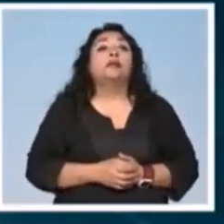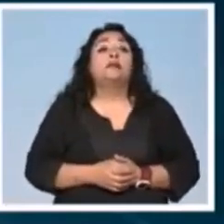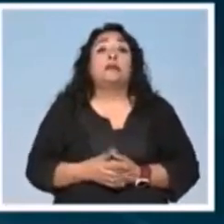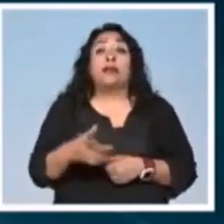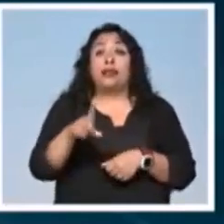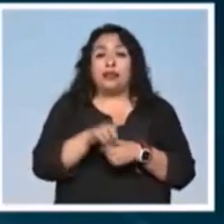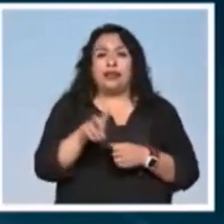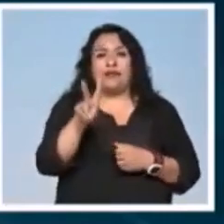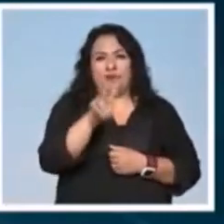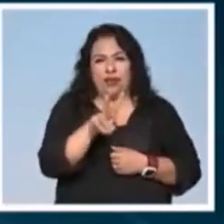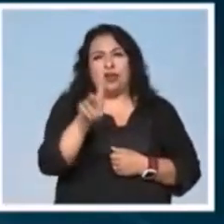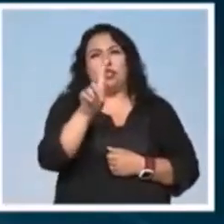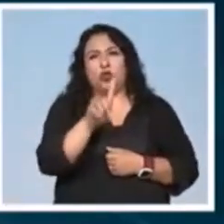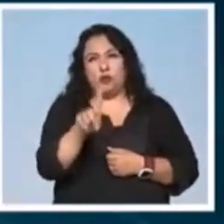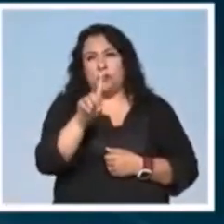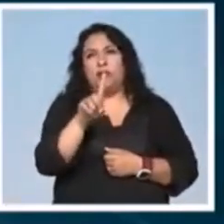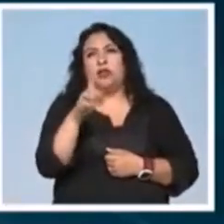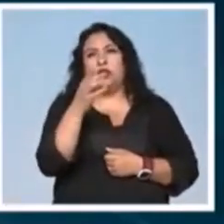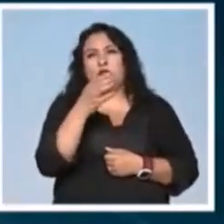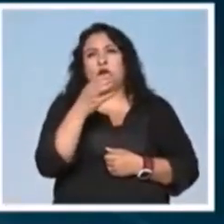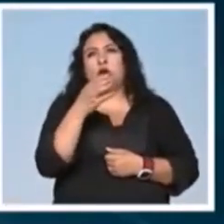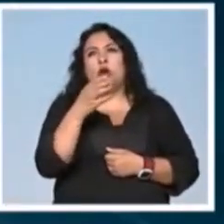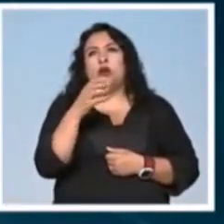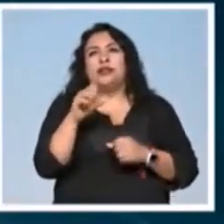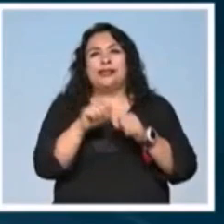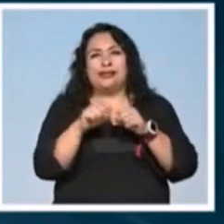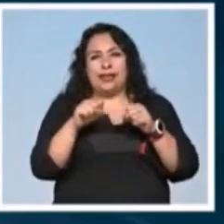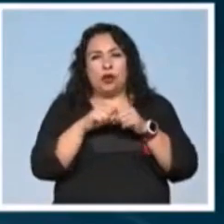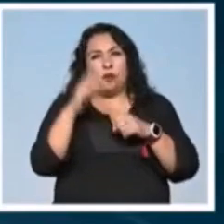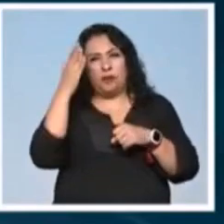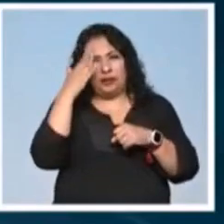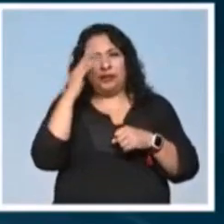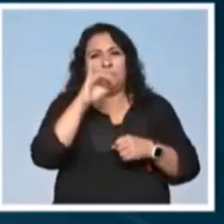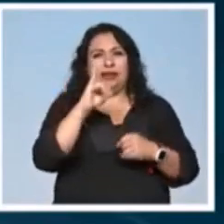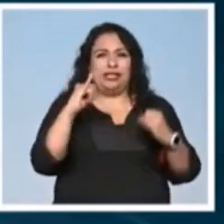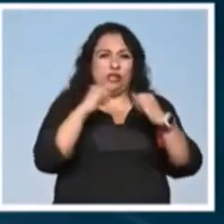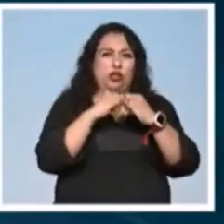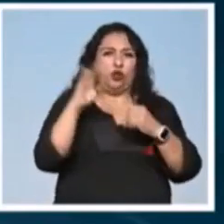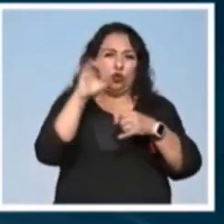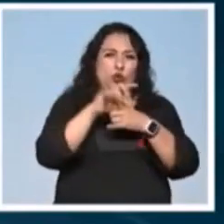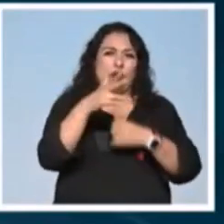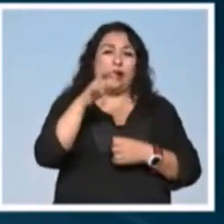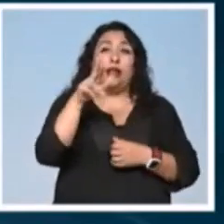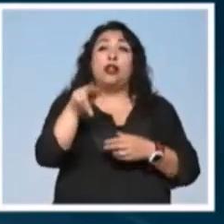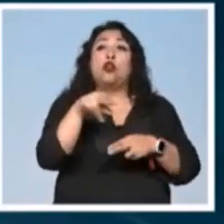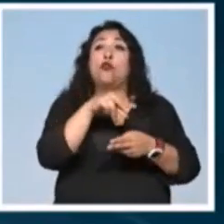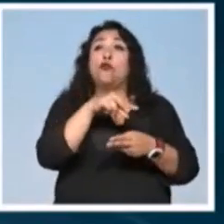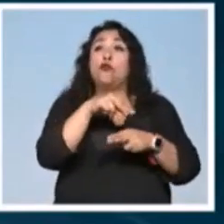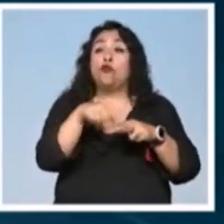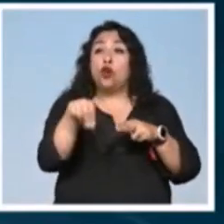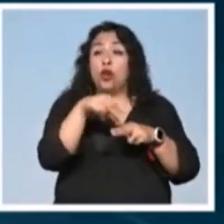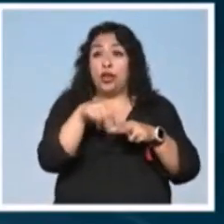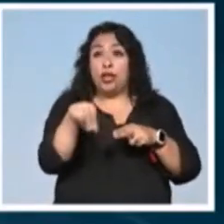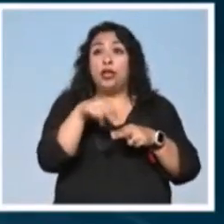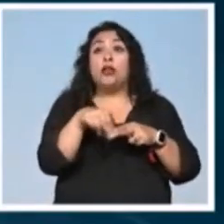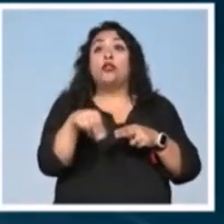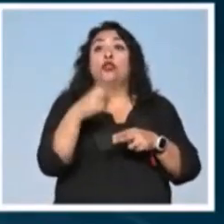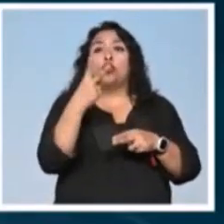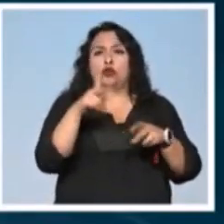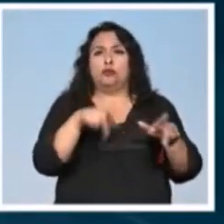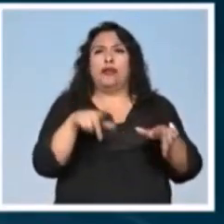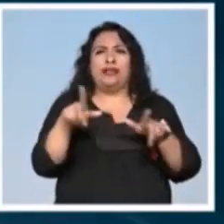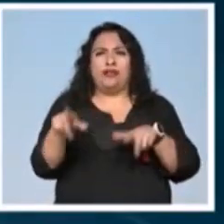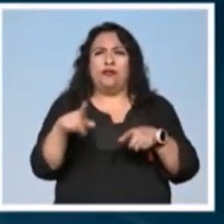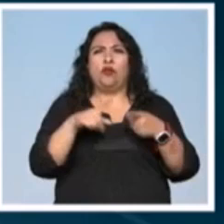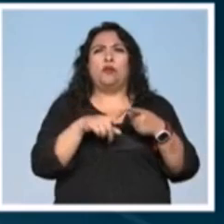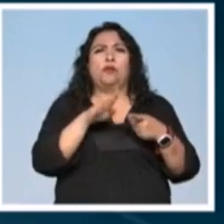los días viernes y domingos en el aula magna del Instituto Cultural Helénico y los boletos los tenemos en dos plataformas, que